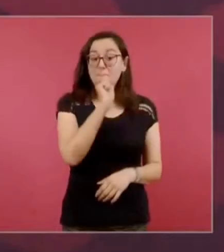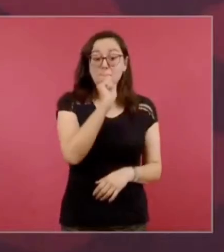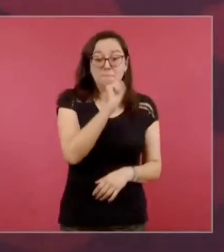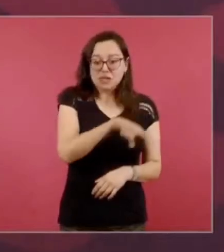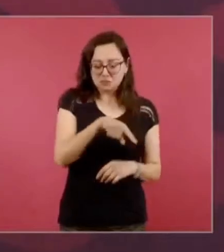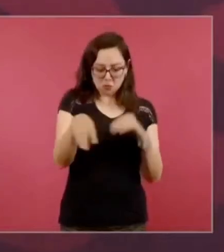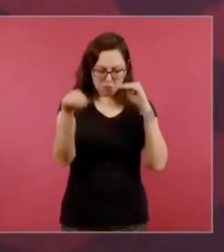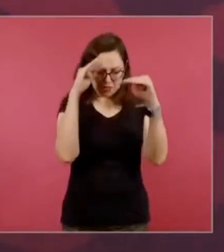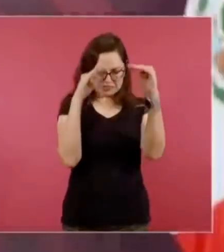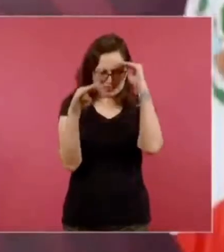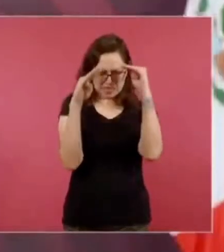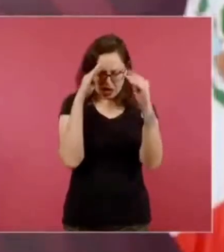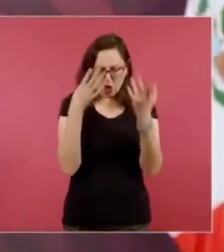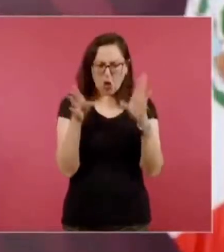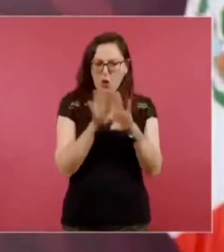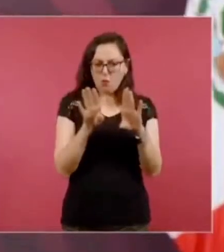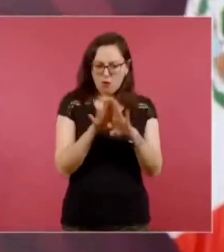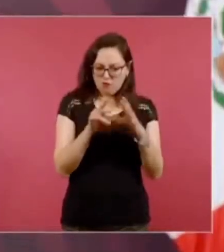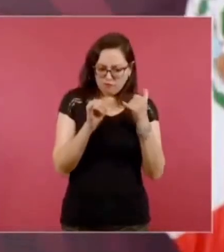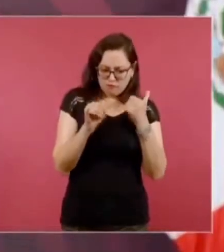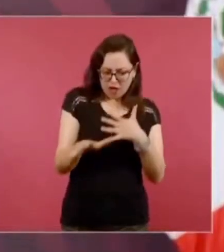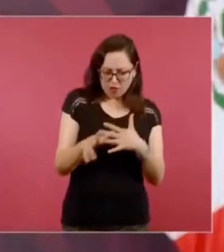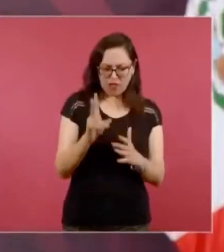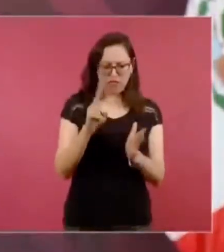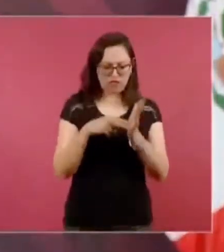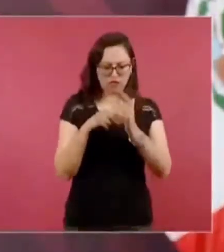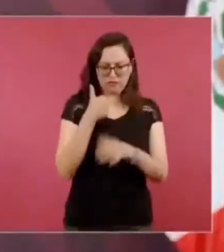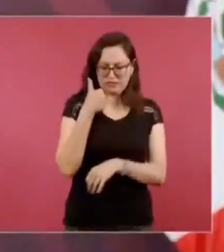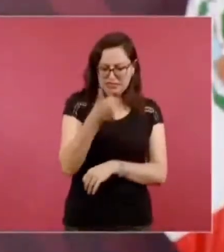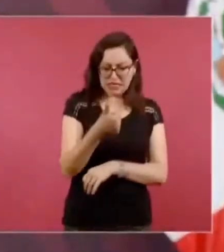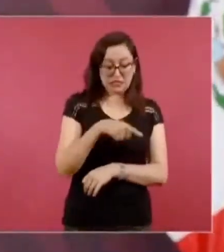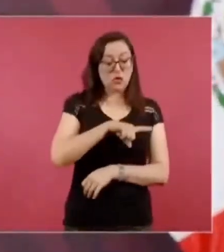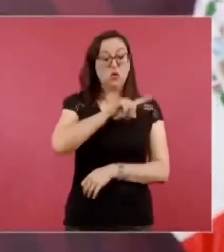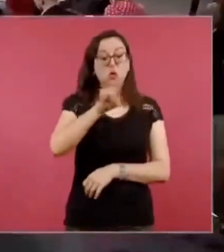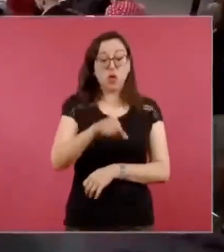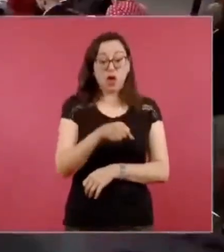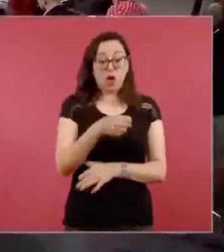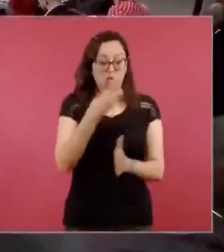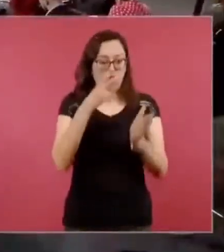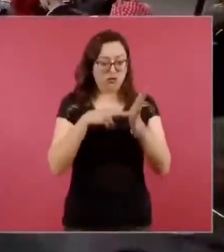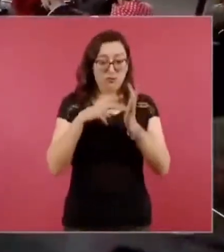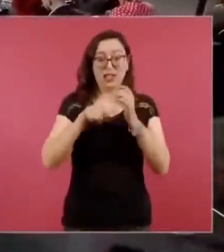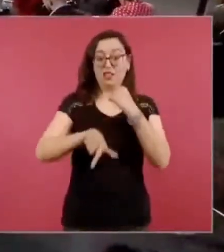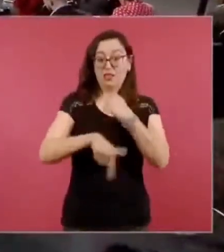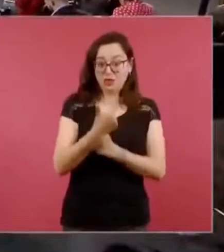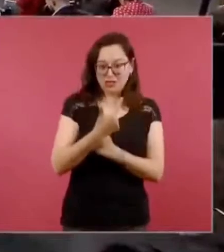de ese fraude, y luego en el 12 igual,